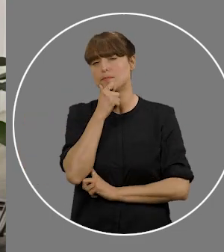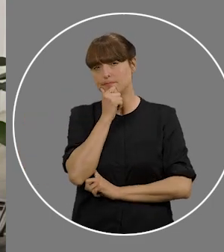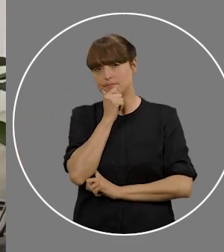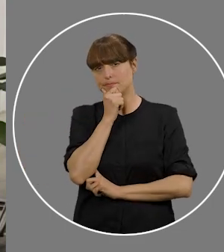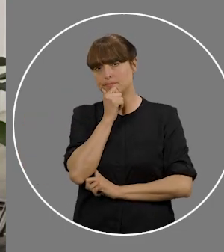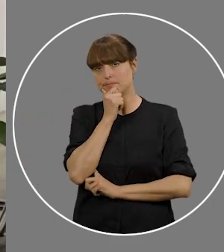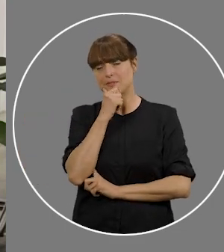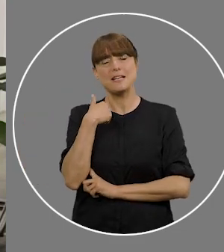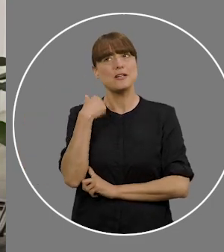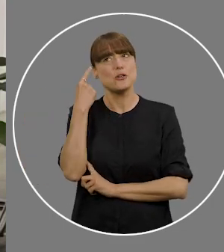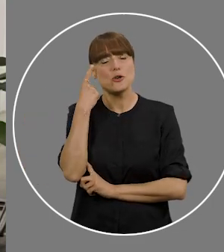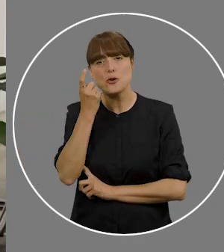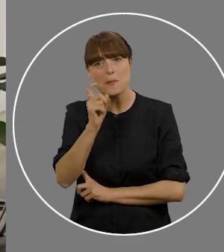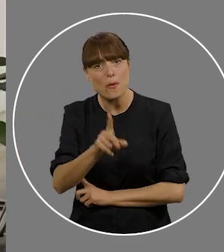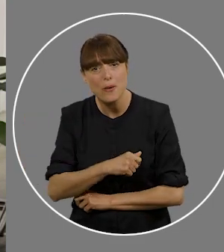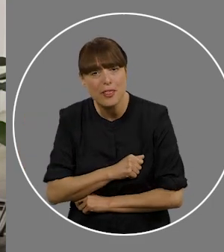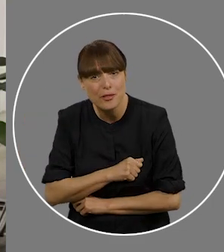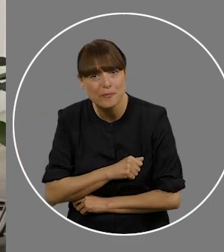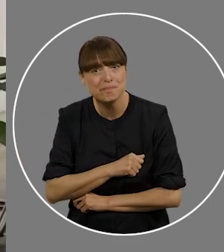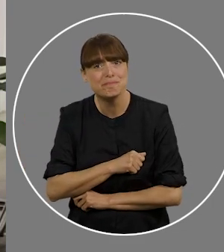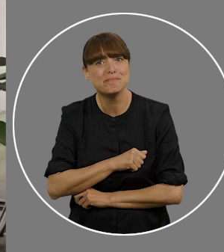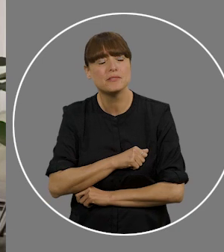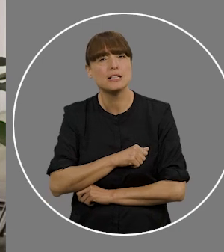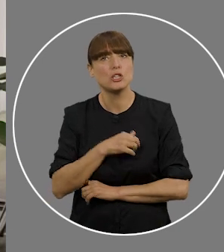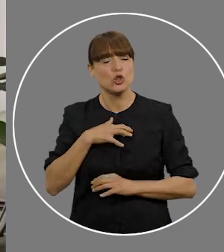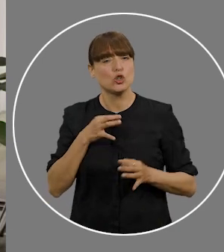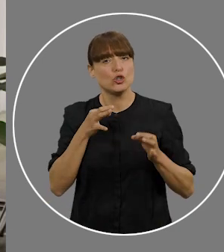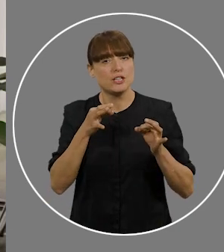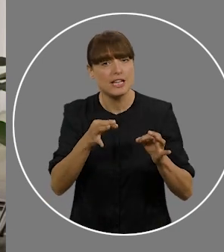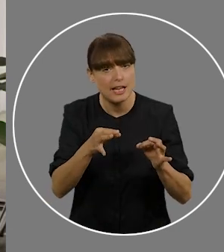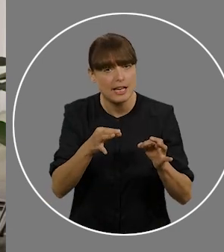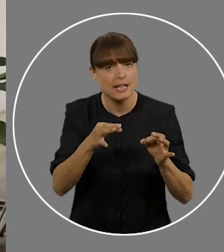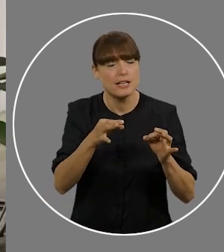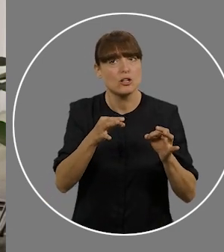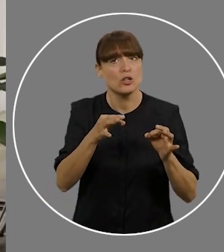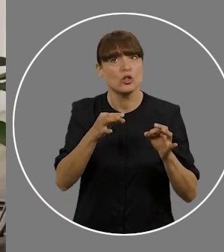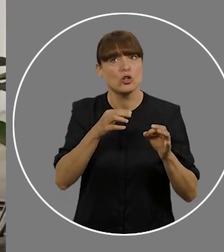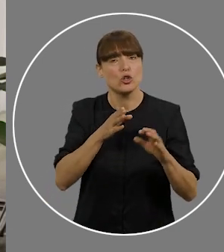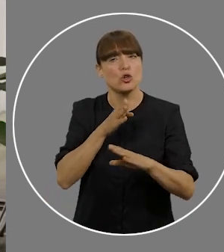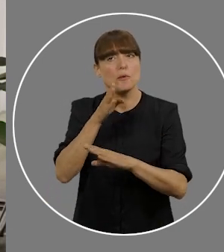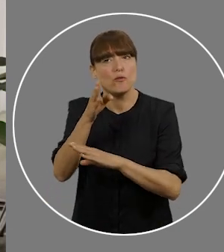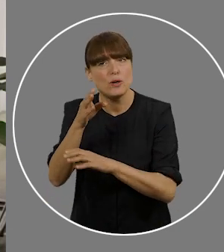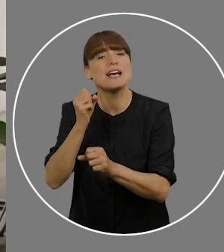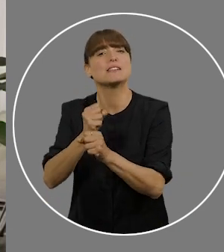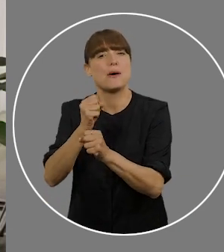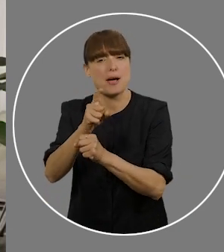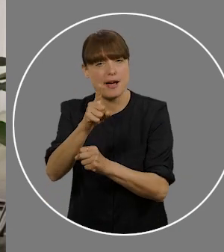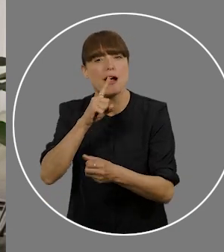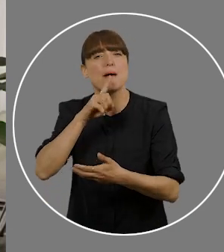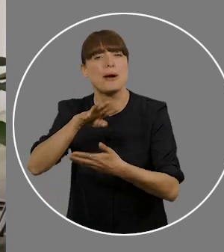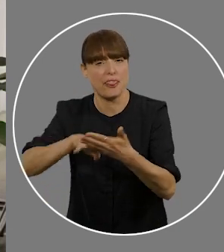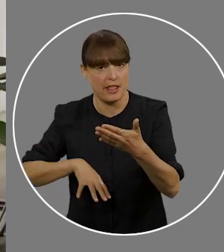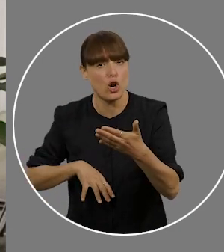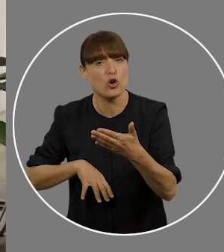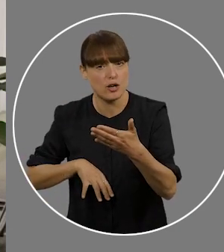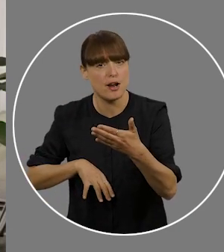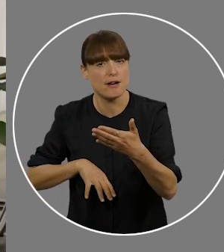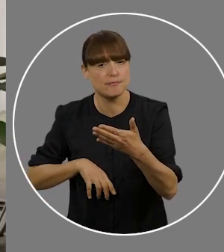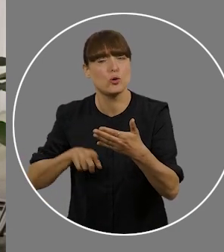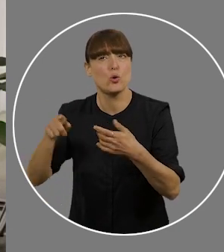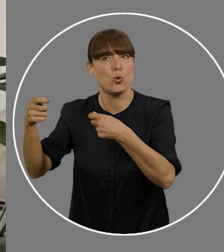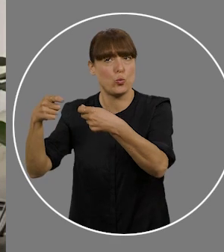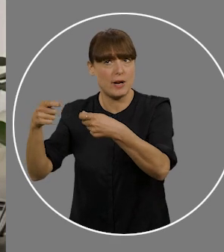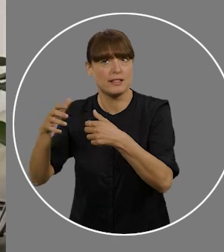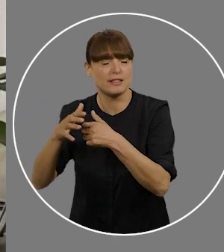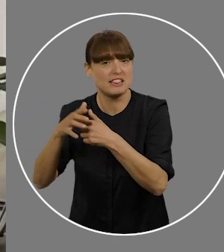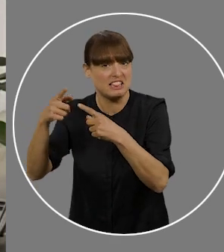¿Cómo fue? No sé si me fui. Me fui a servir a Barcelona con una prima